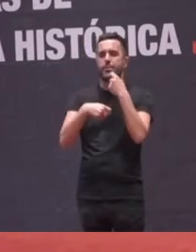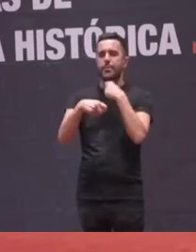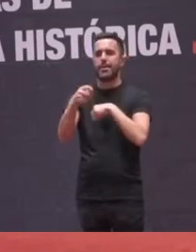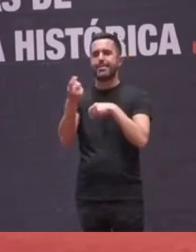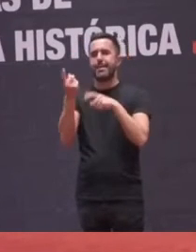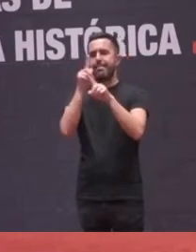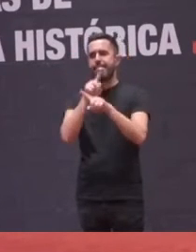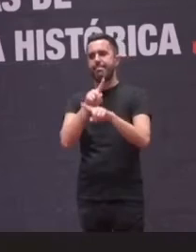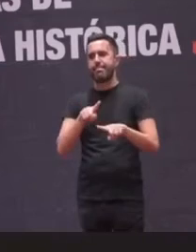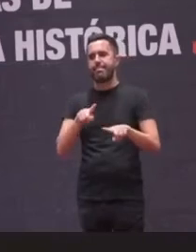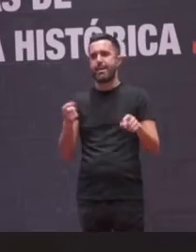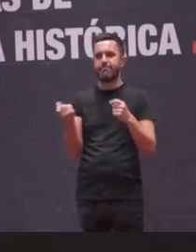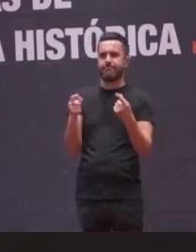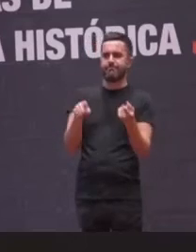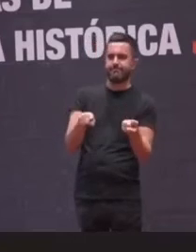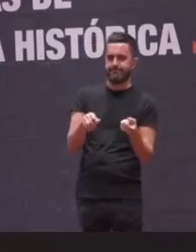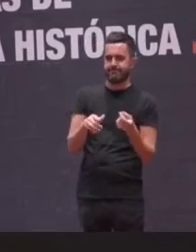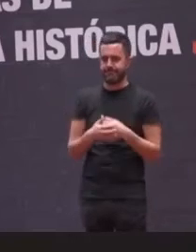procedía.